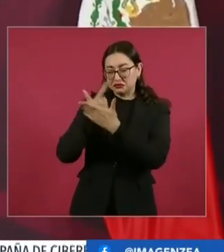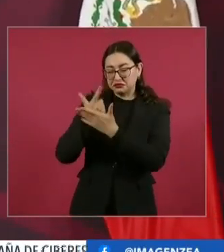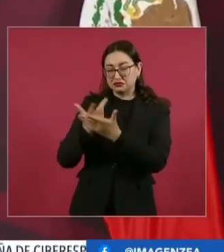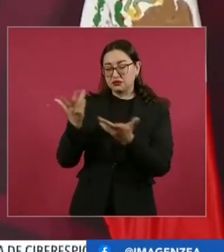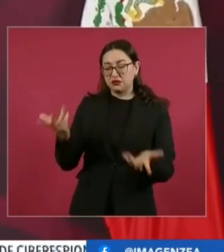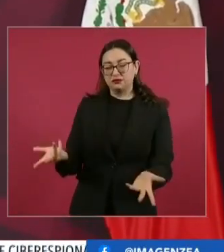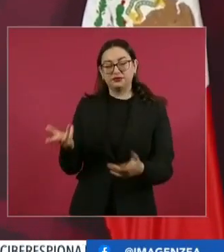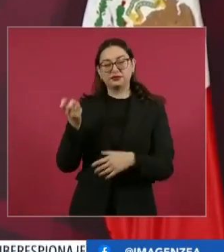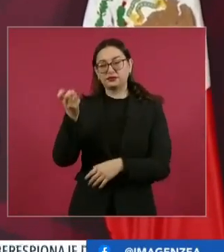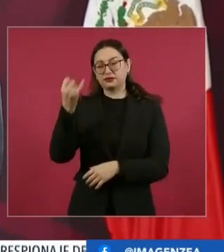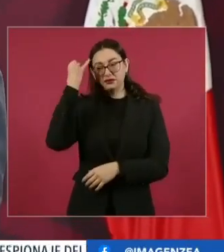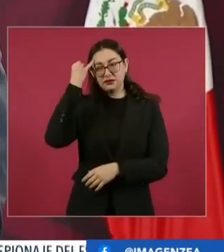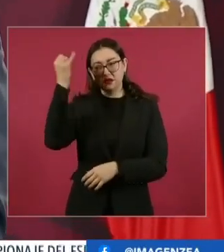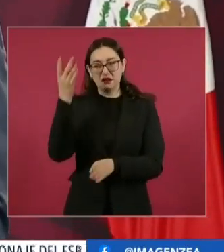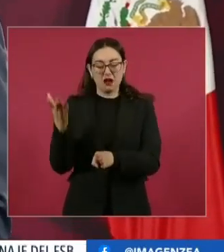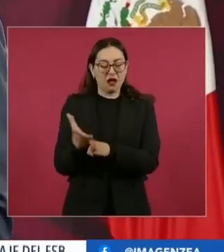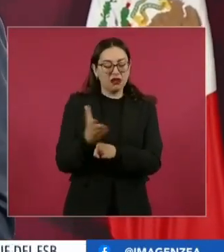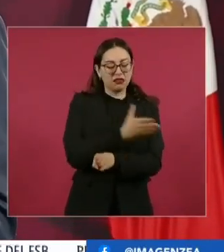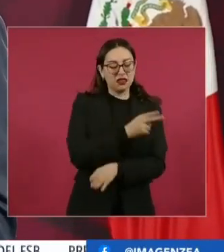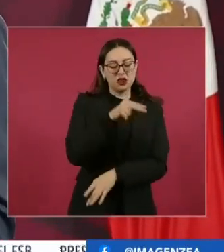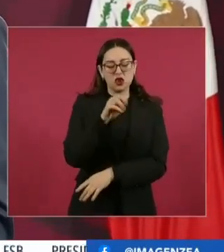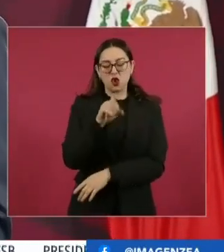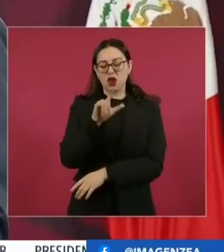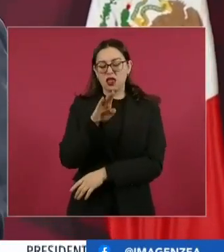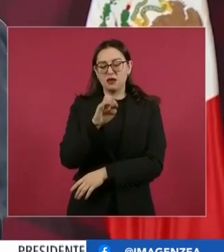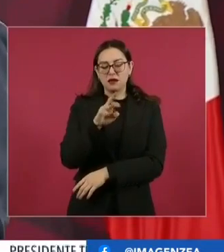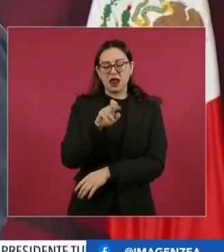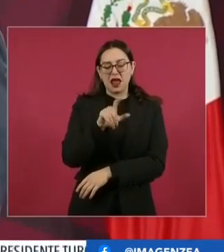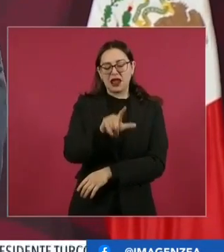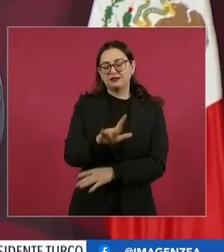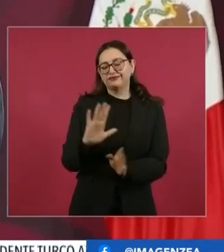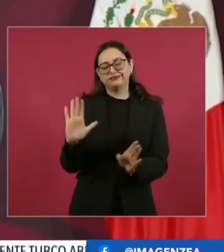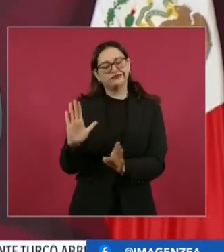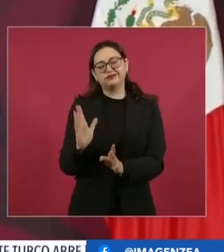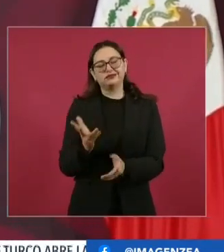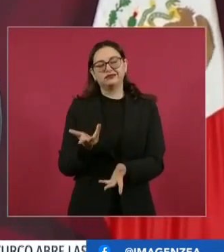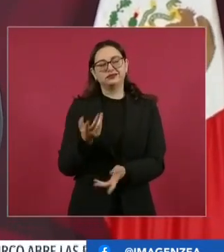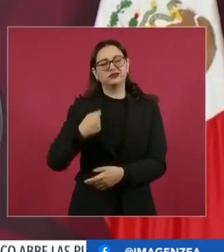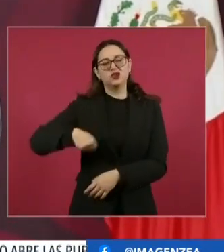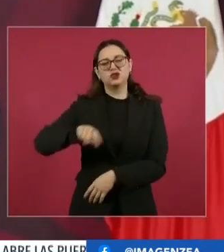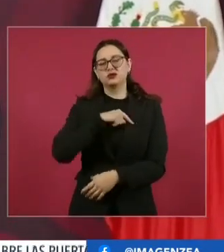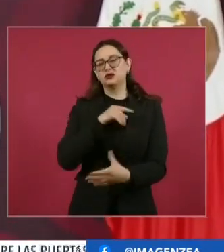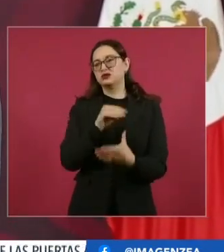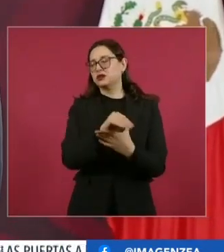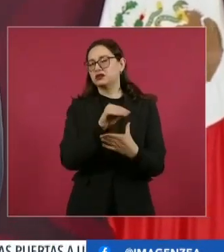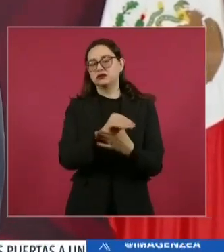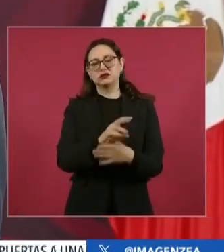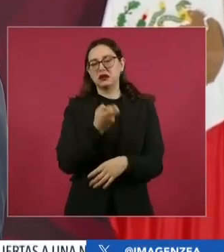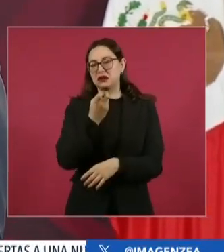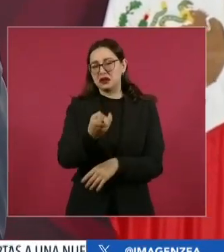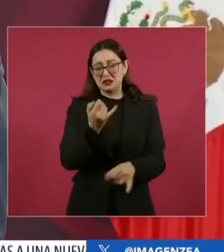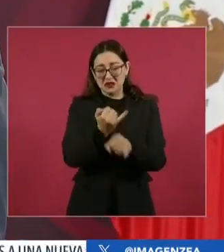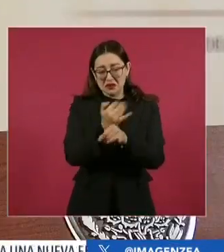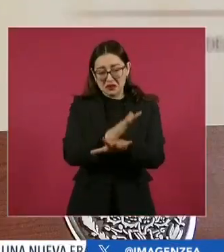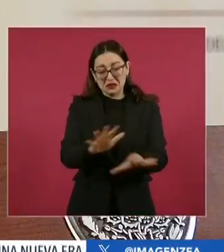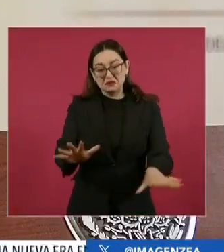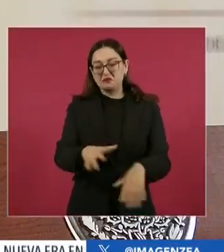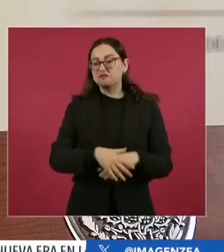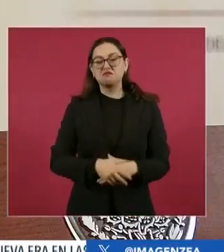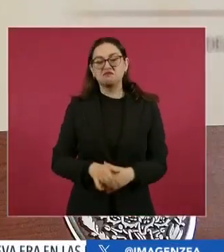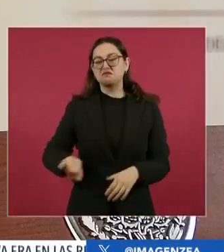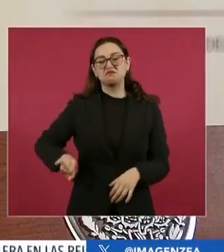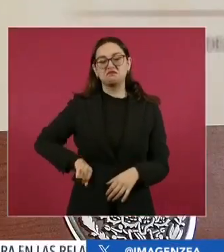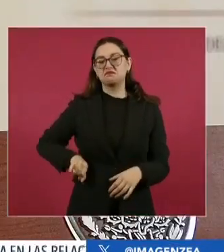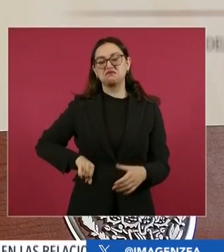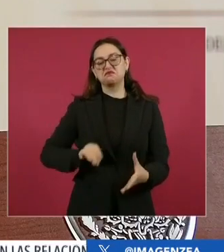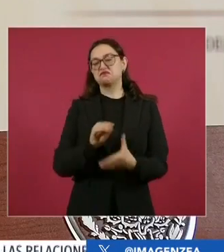del neoliberalismo, del predominio del periodo neoliberal, en donde